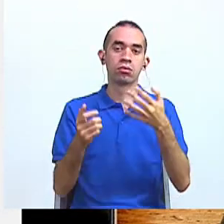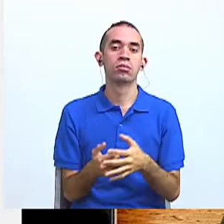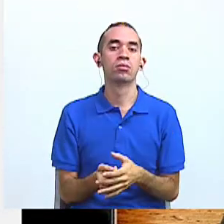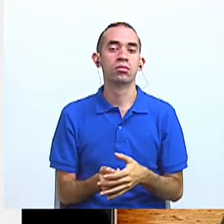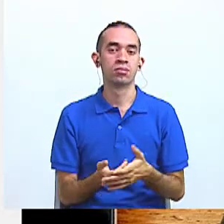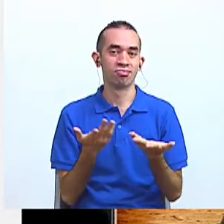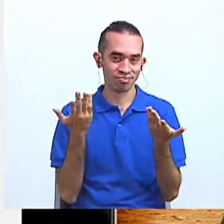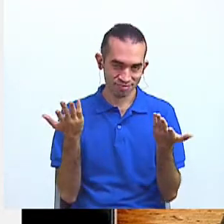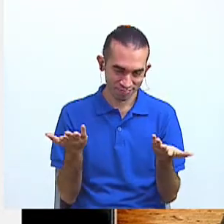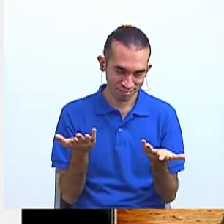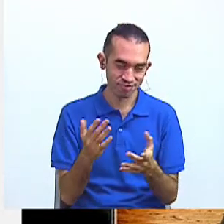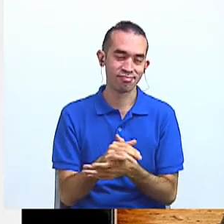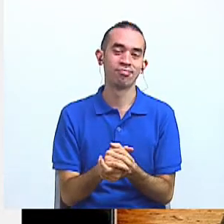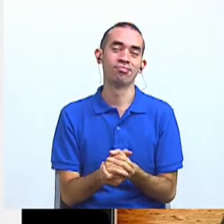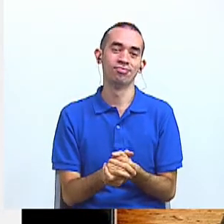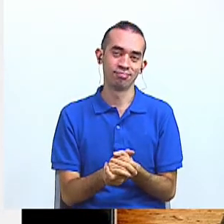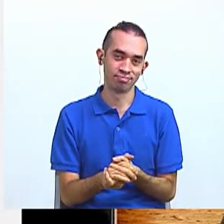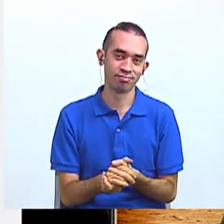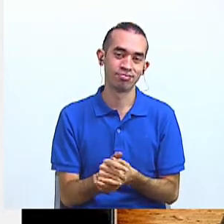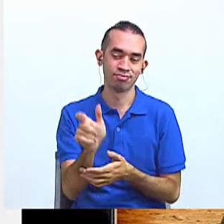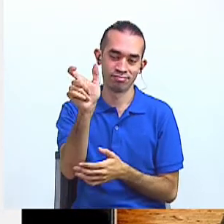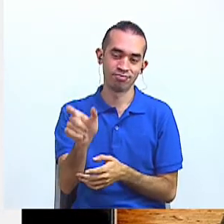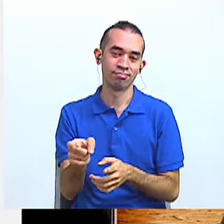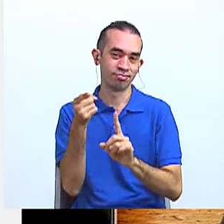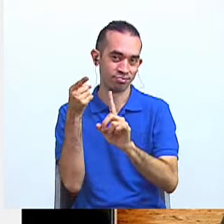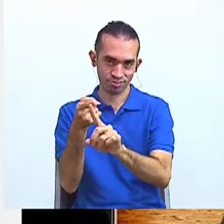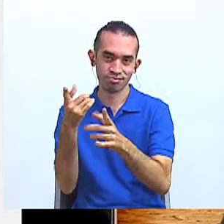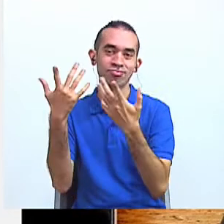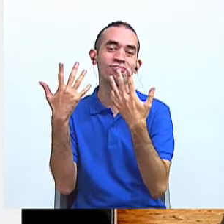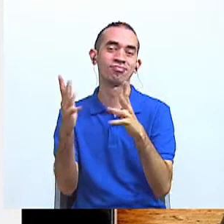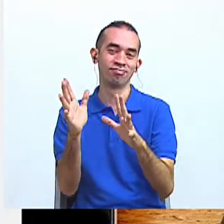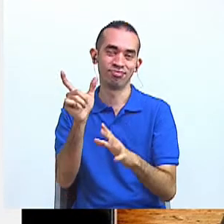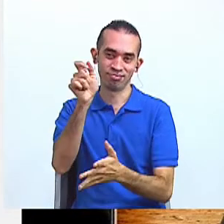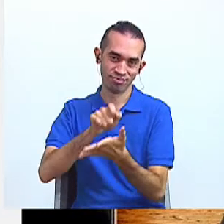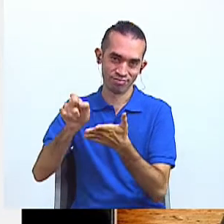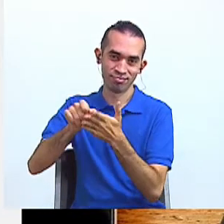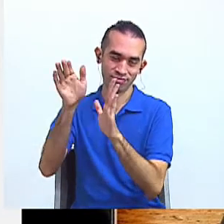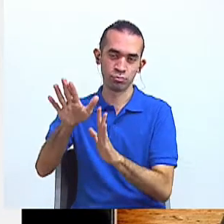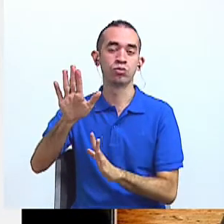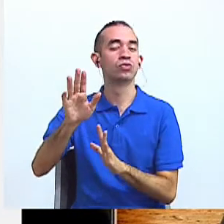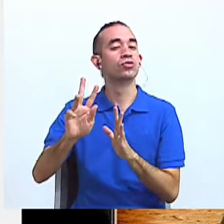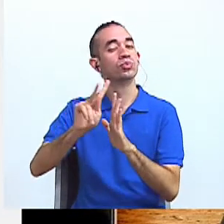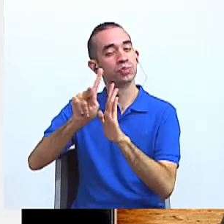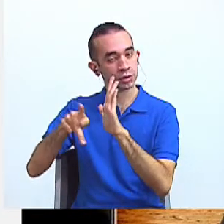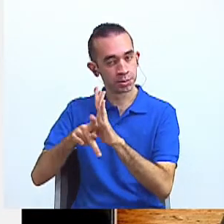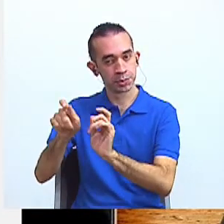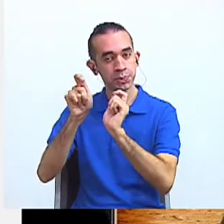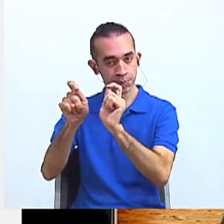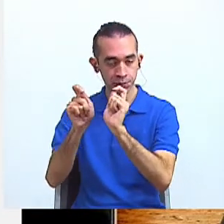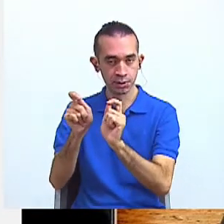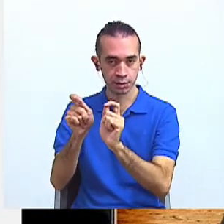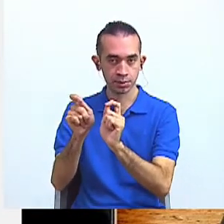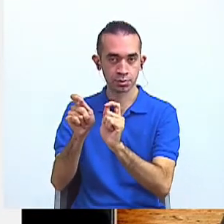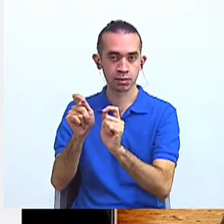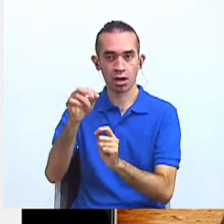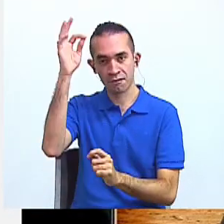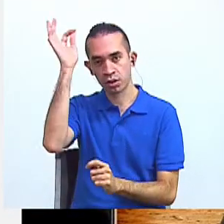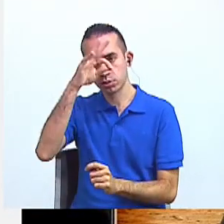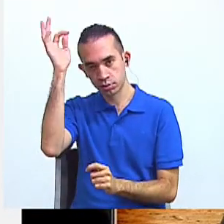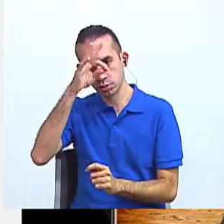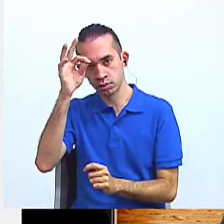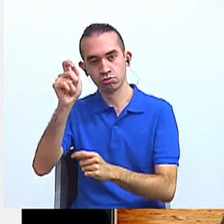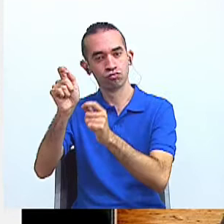que él pretendió y promovió en sus principios educativos, en su